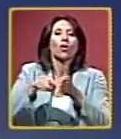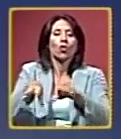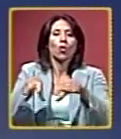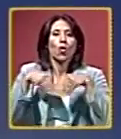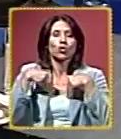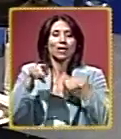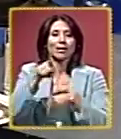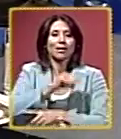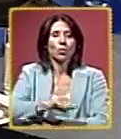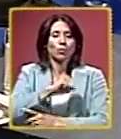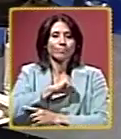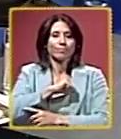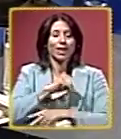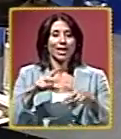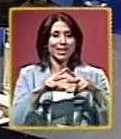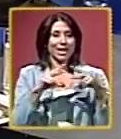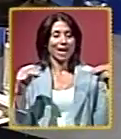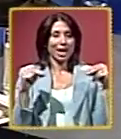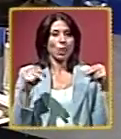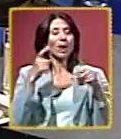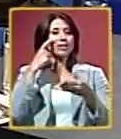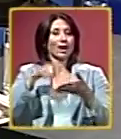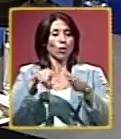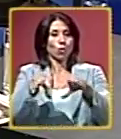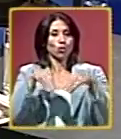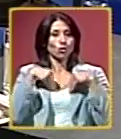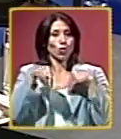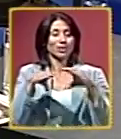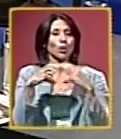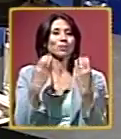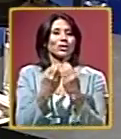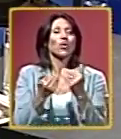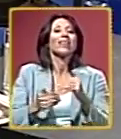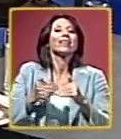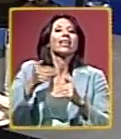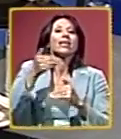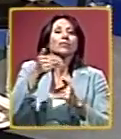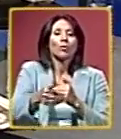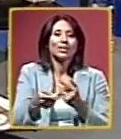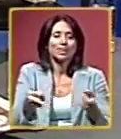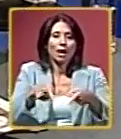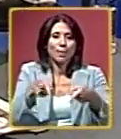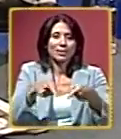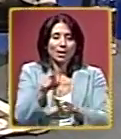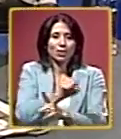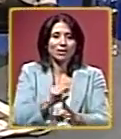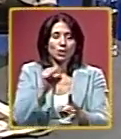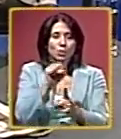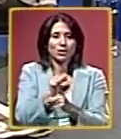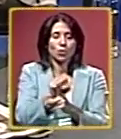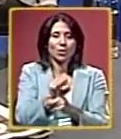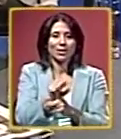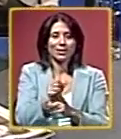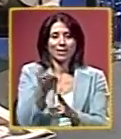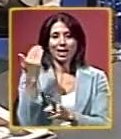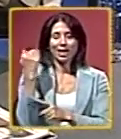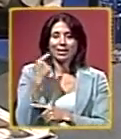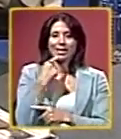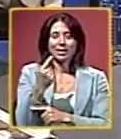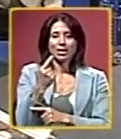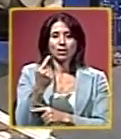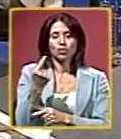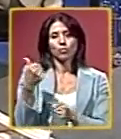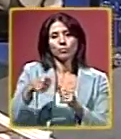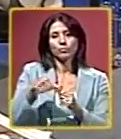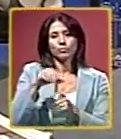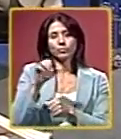de la comisión, y Nicaragua lo hizo a posteriori de que hubieran sucedido los hechos, los dos hechos que he mencionado, el caso Kanda y el otro caso